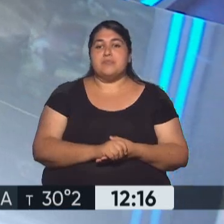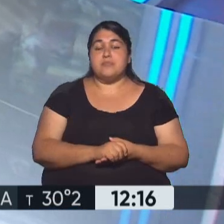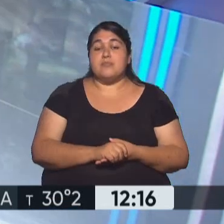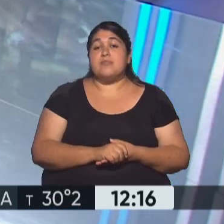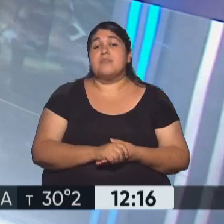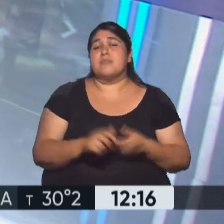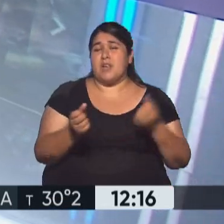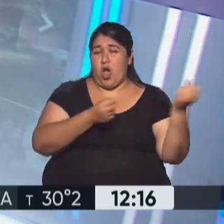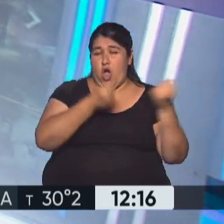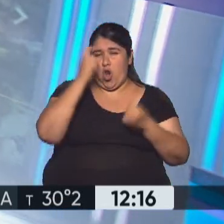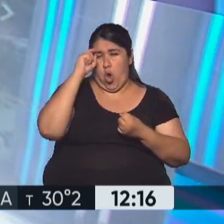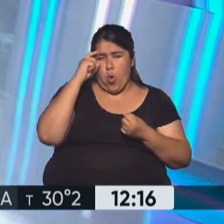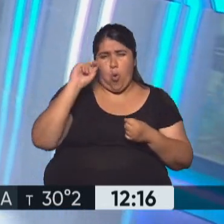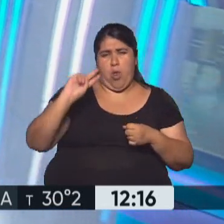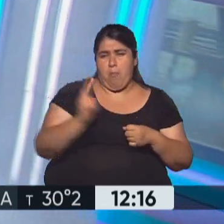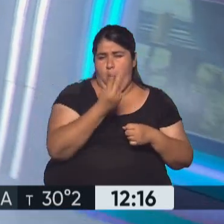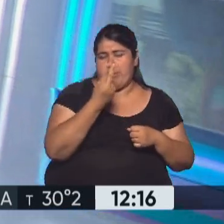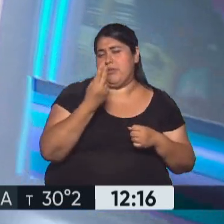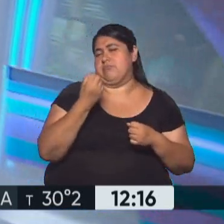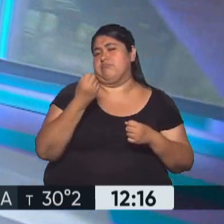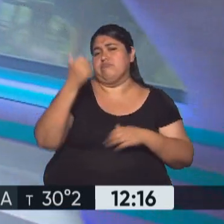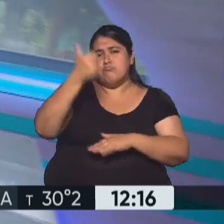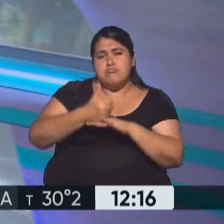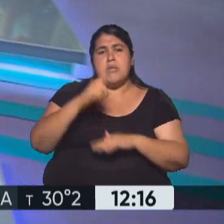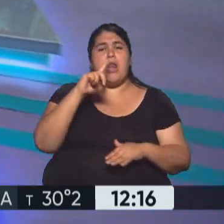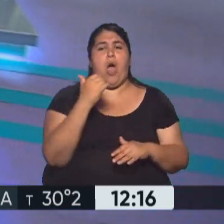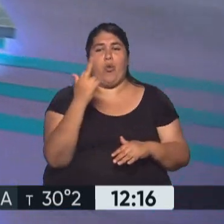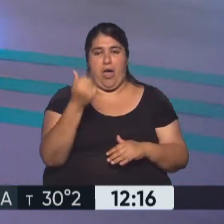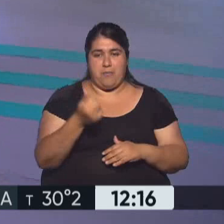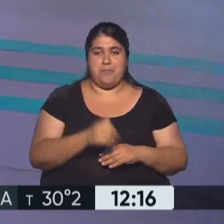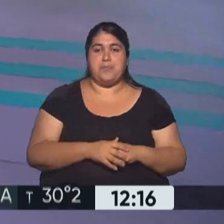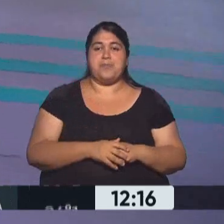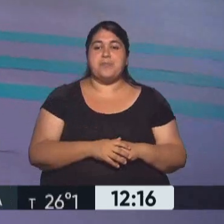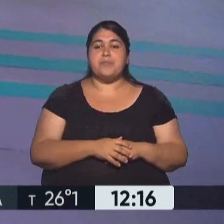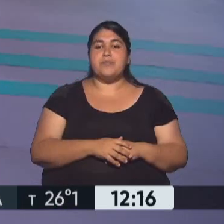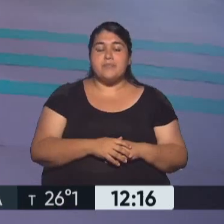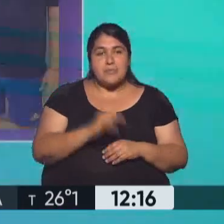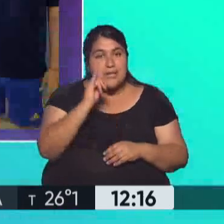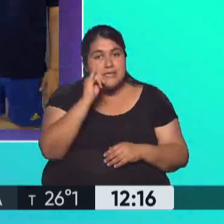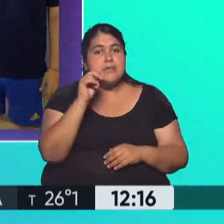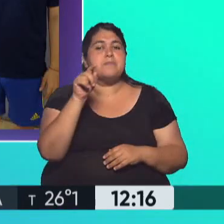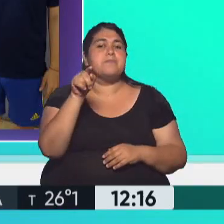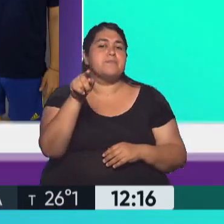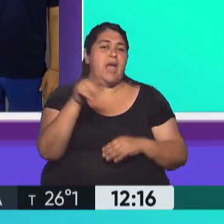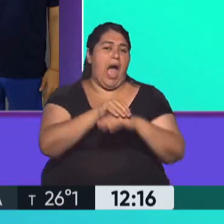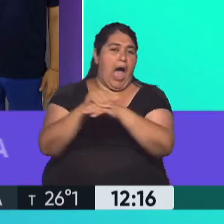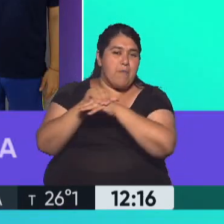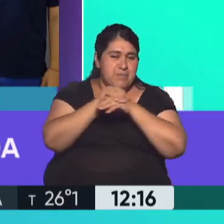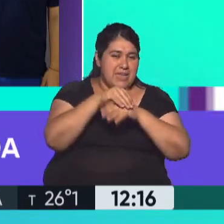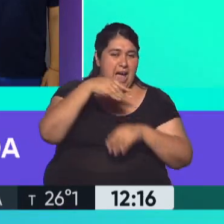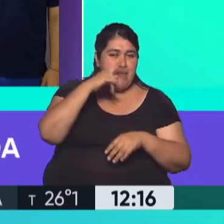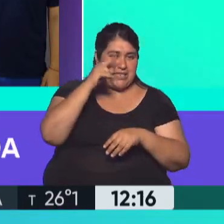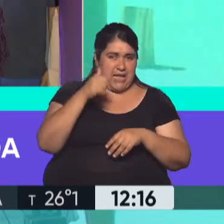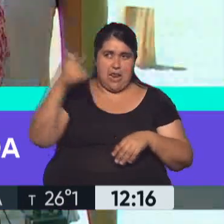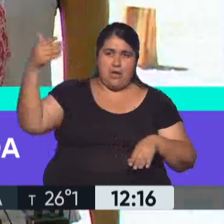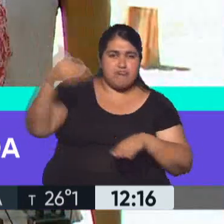y muerte al volante. Volvemos a los bosques de Palermo. Laura Maiocchi con repercusiones. Laura. Claro, Pablo, porque hay amigas de Marcela que regresan